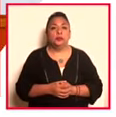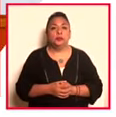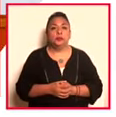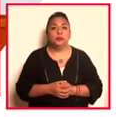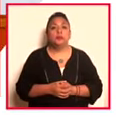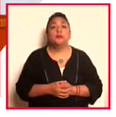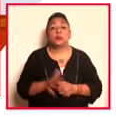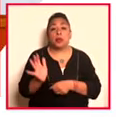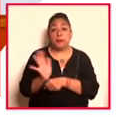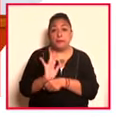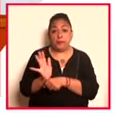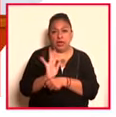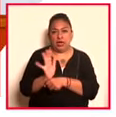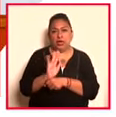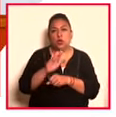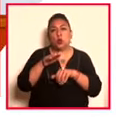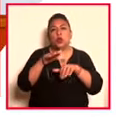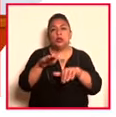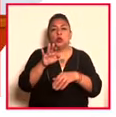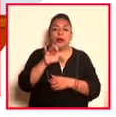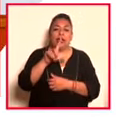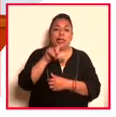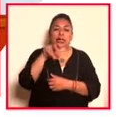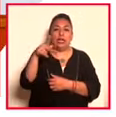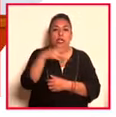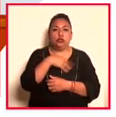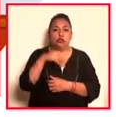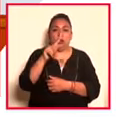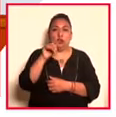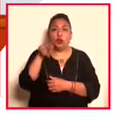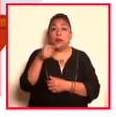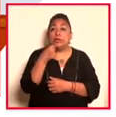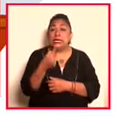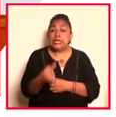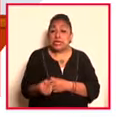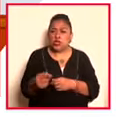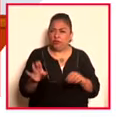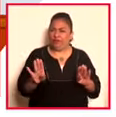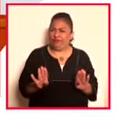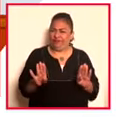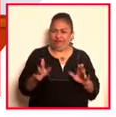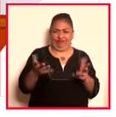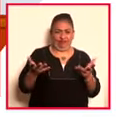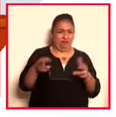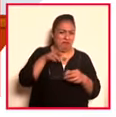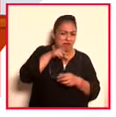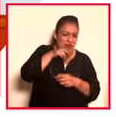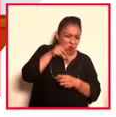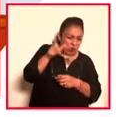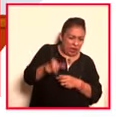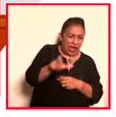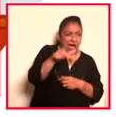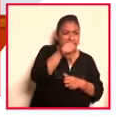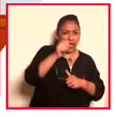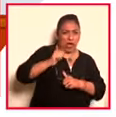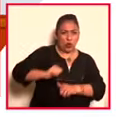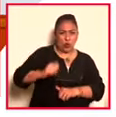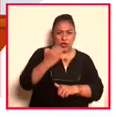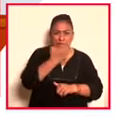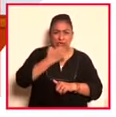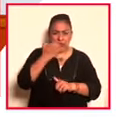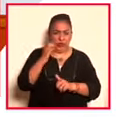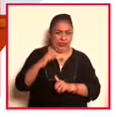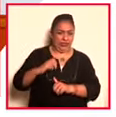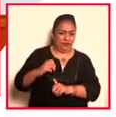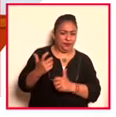La película gira en torno a Elena y su hijo Tom, un niño cuyo comportamiento se vuelve preocupante para las autoridades escolares.